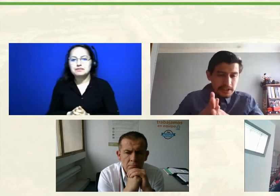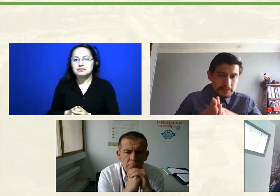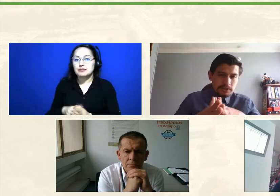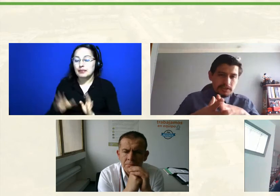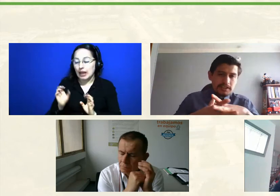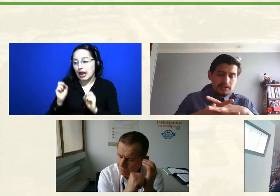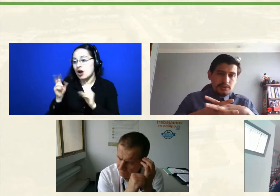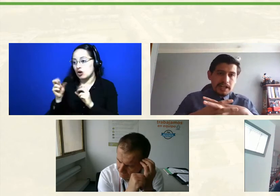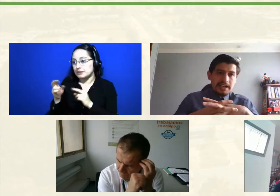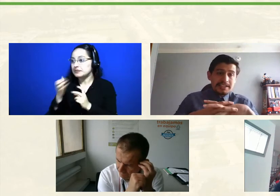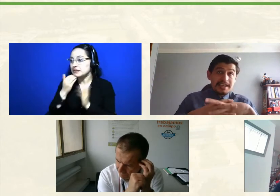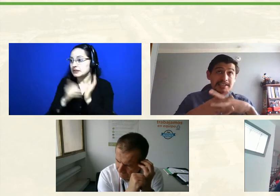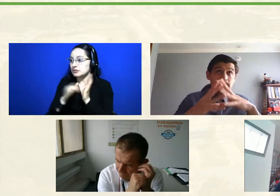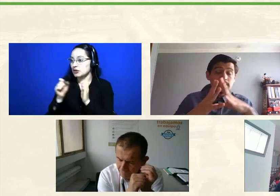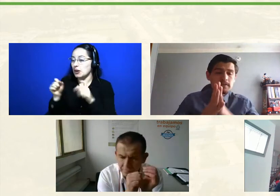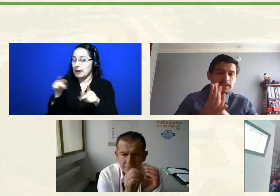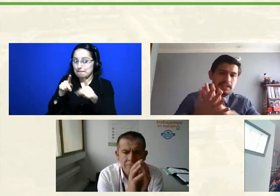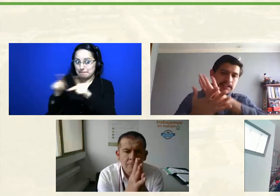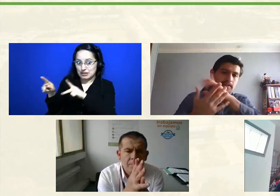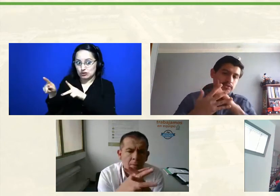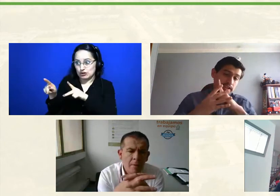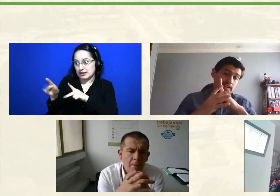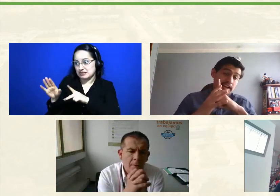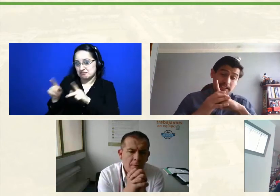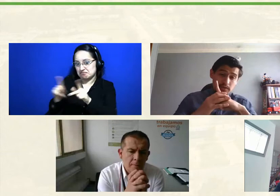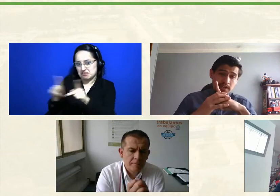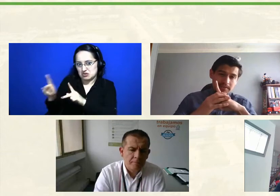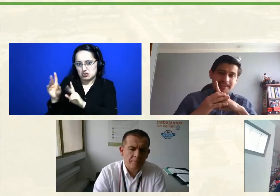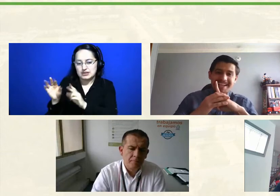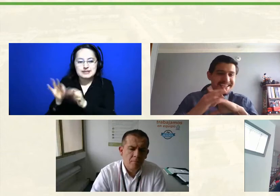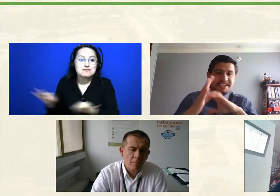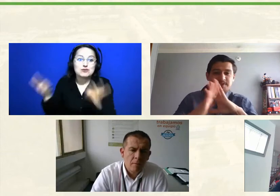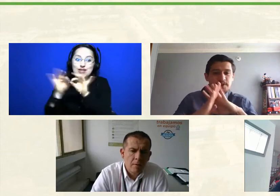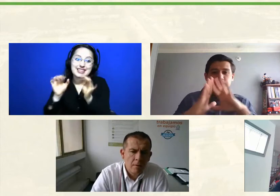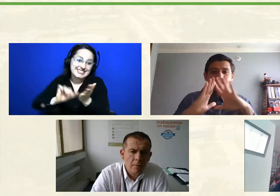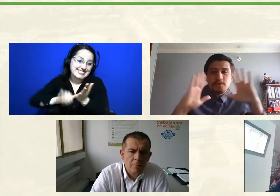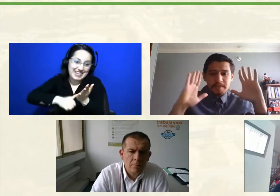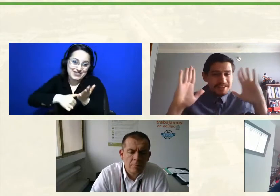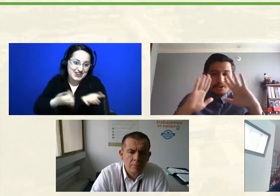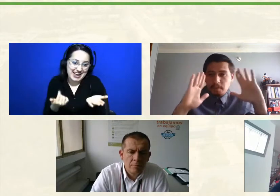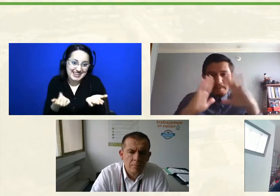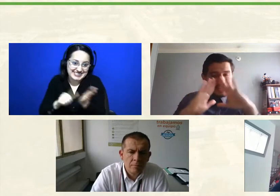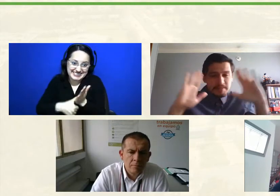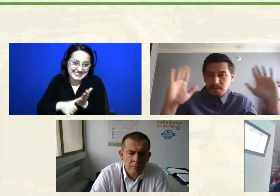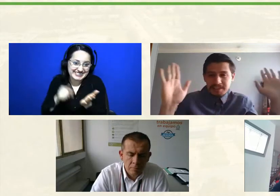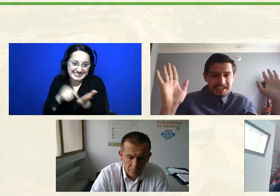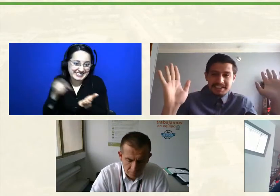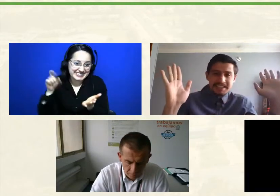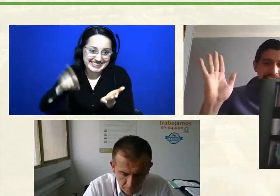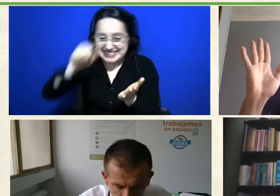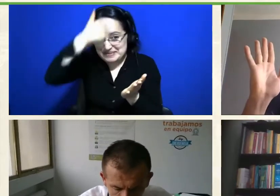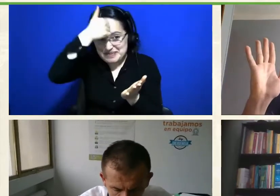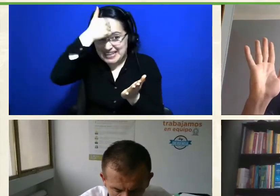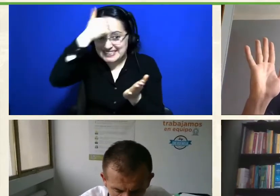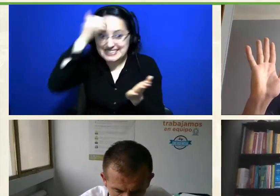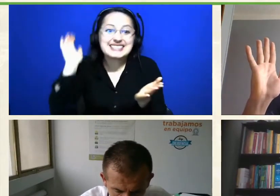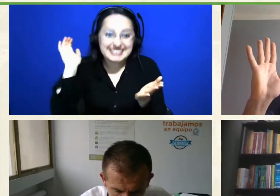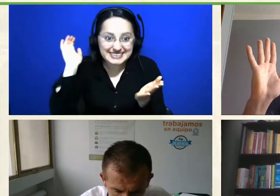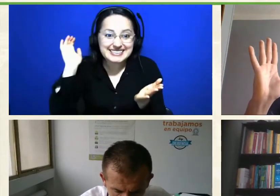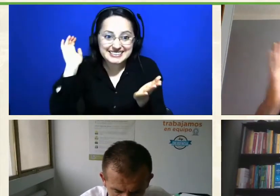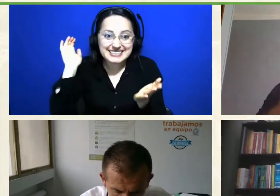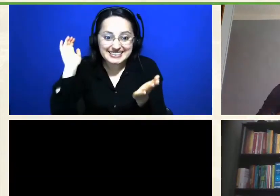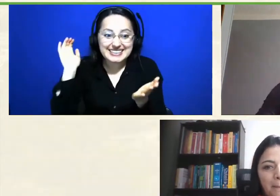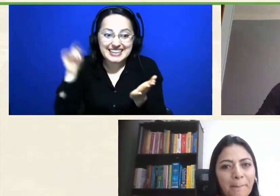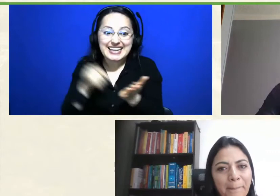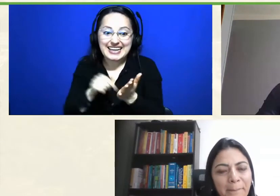caso de las personas naturales, es fundamental, digamos, la cédula. Eso es como el documento primordial que tiene que ¿Válido? adjuntar Claro que dentro